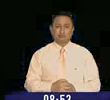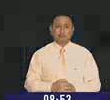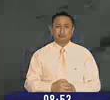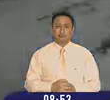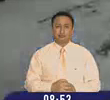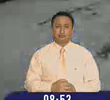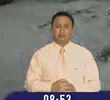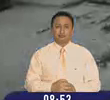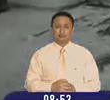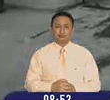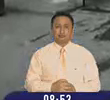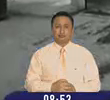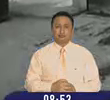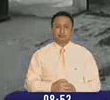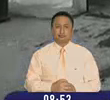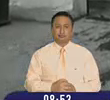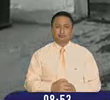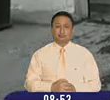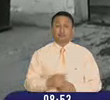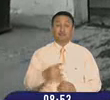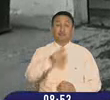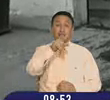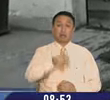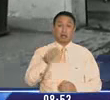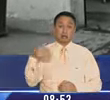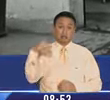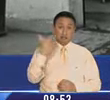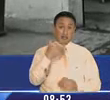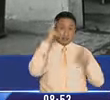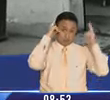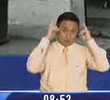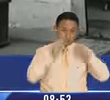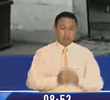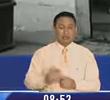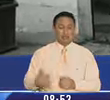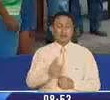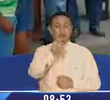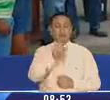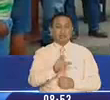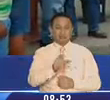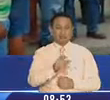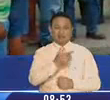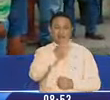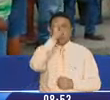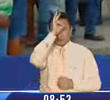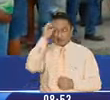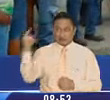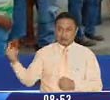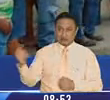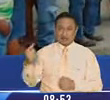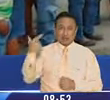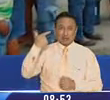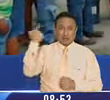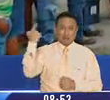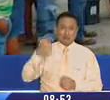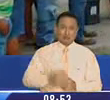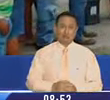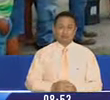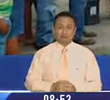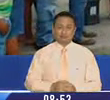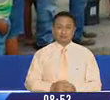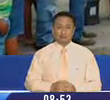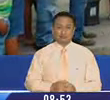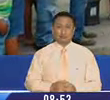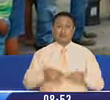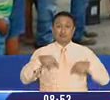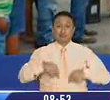Edad llegó a una peluquería a realizarse un corte sin imaginarse que la señora muerte caminaba agarrada de su mano. Cuando